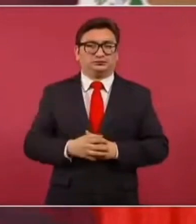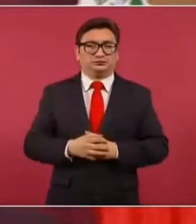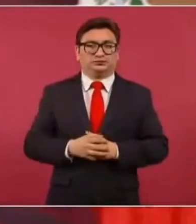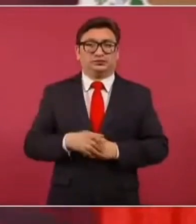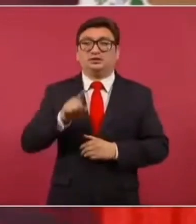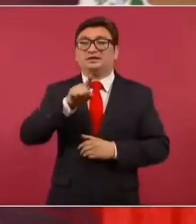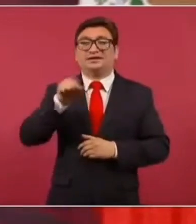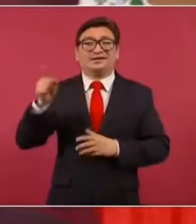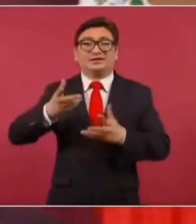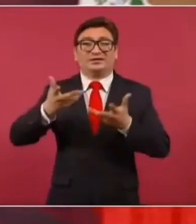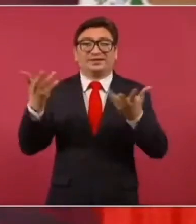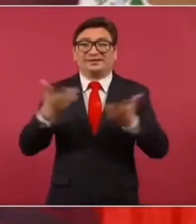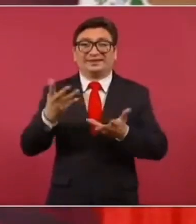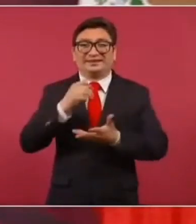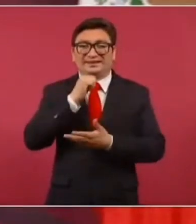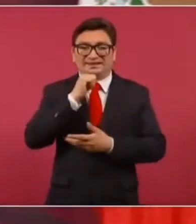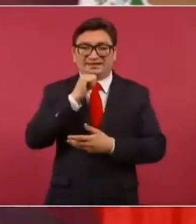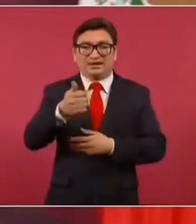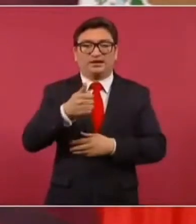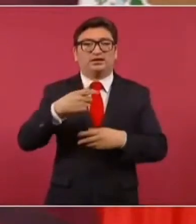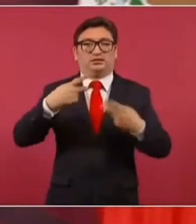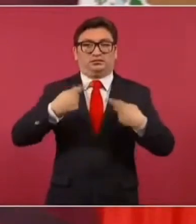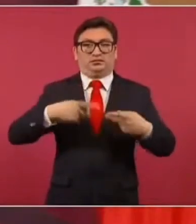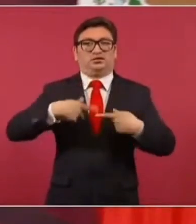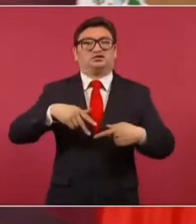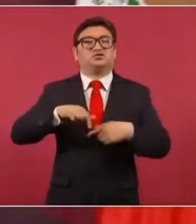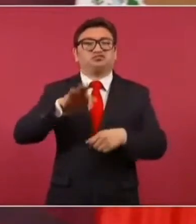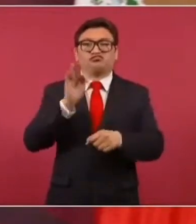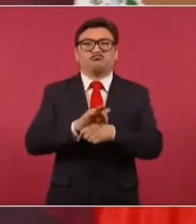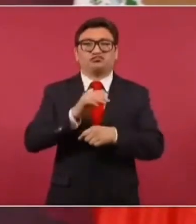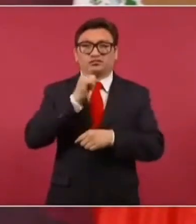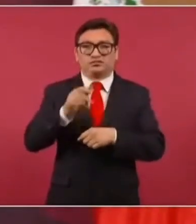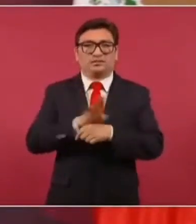Y no hacen realmente nada en beneficio de la gente.